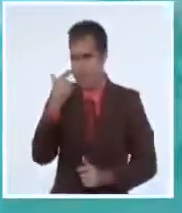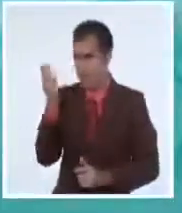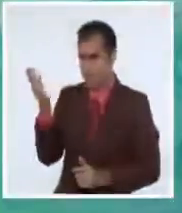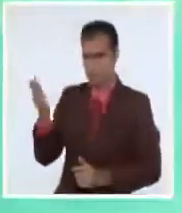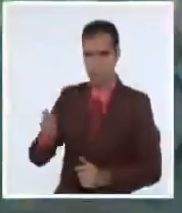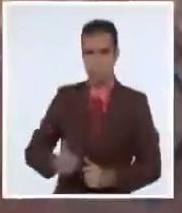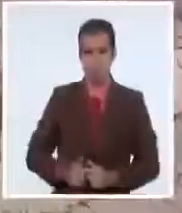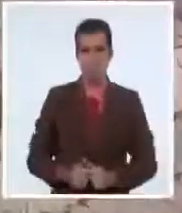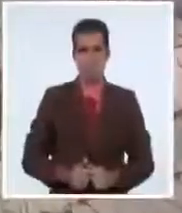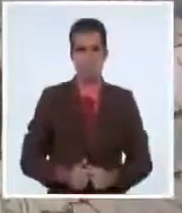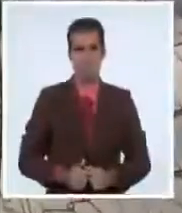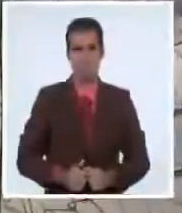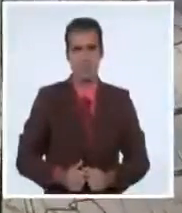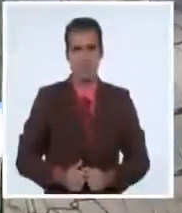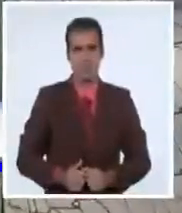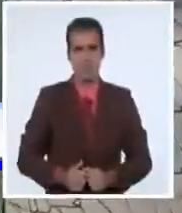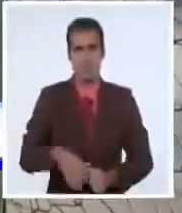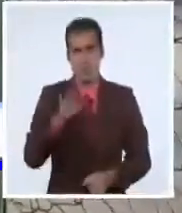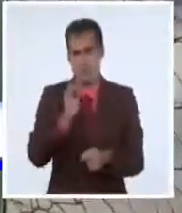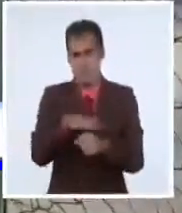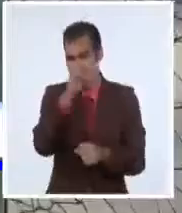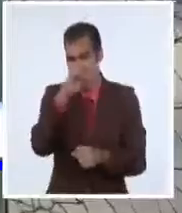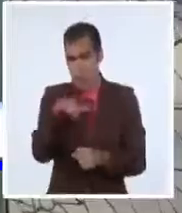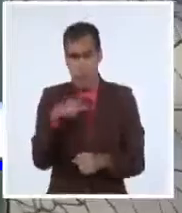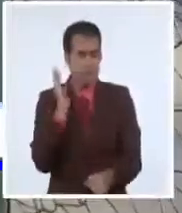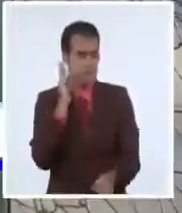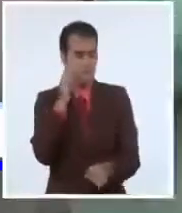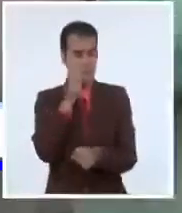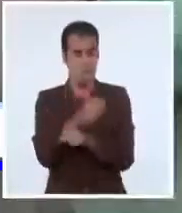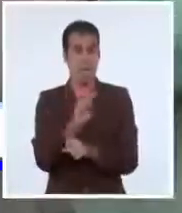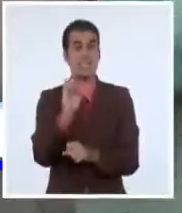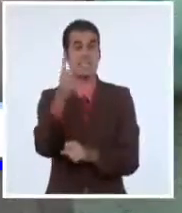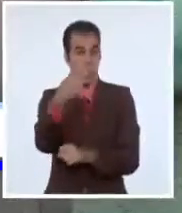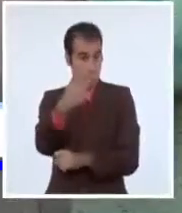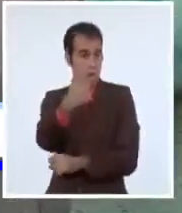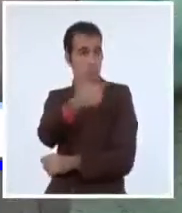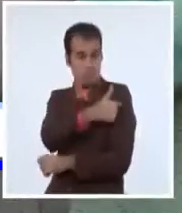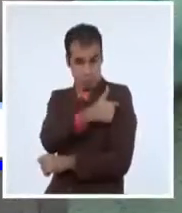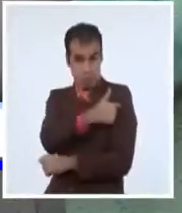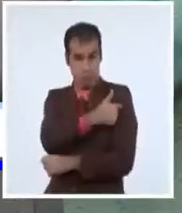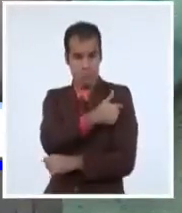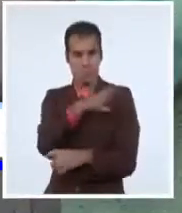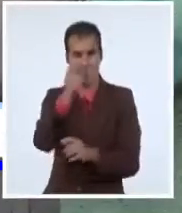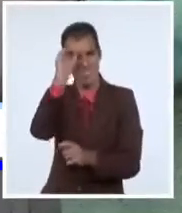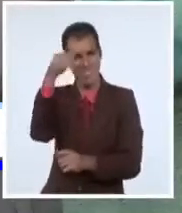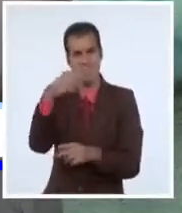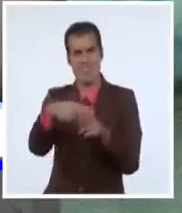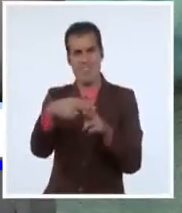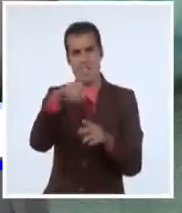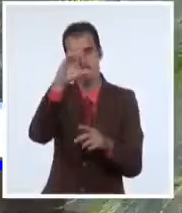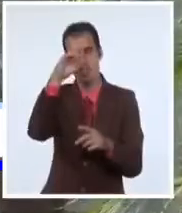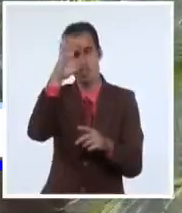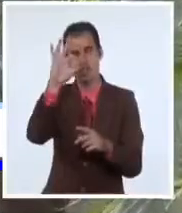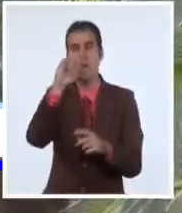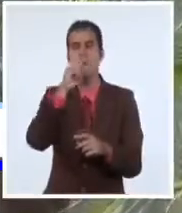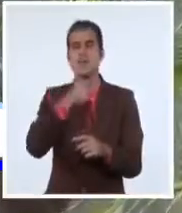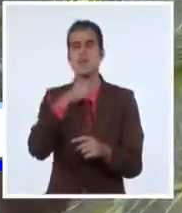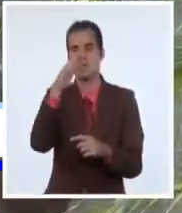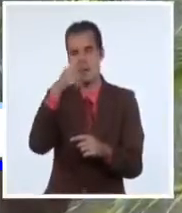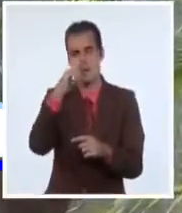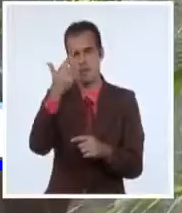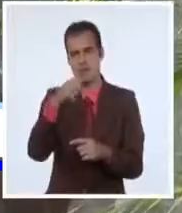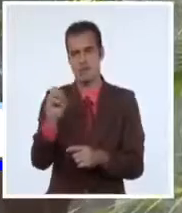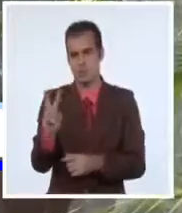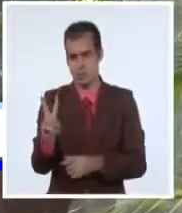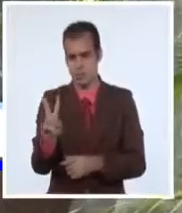Llegan con el brillo de la inocencia a recibir la segunda dosis de la vacuna Soberana 02 contra la COVID-19. Son